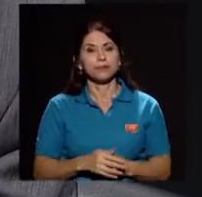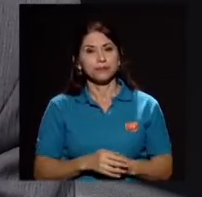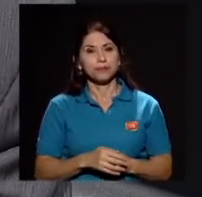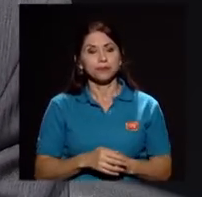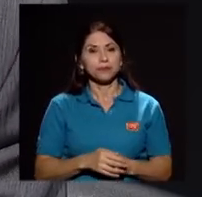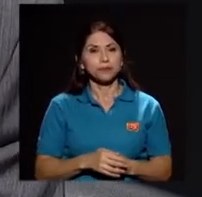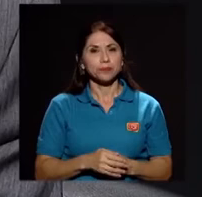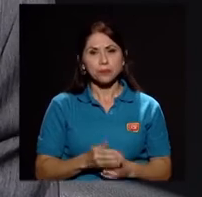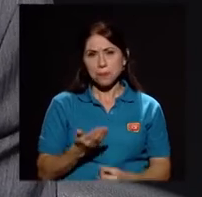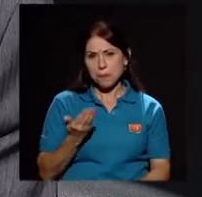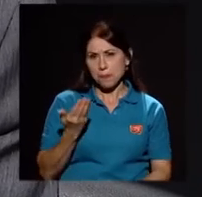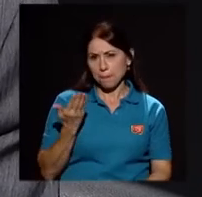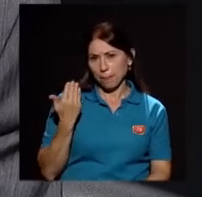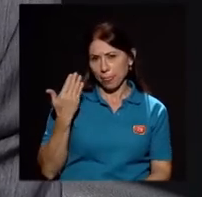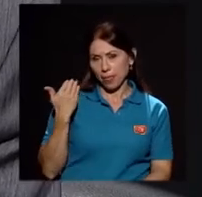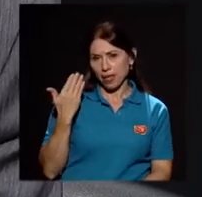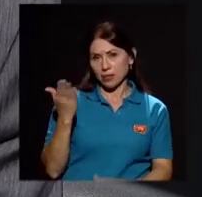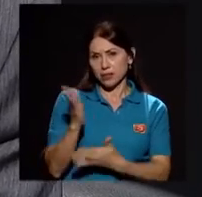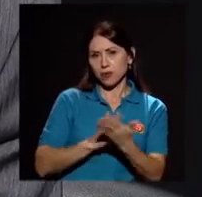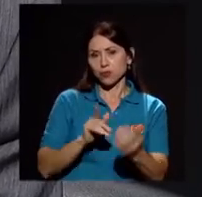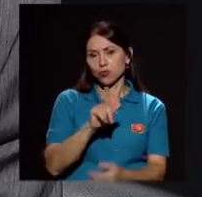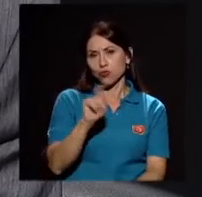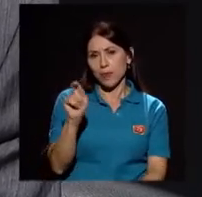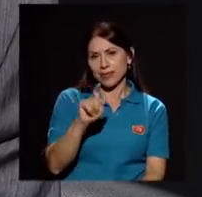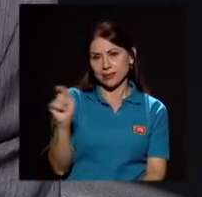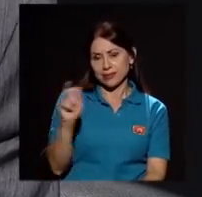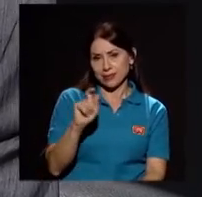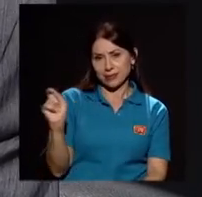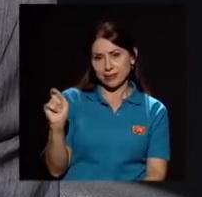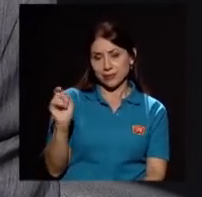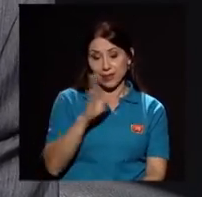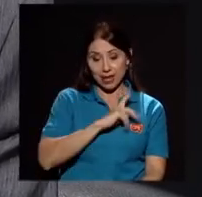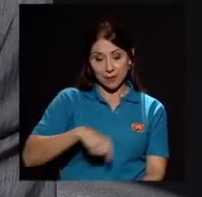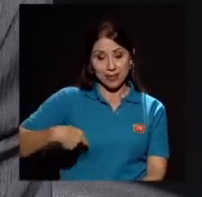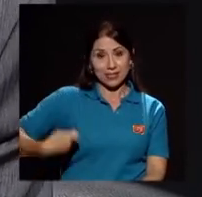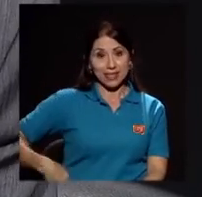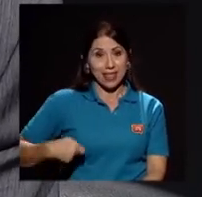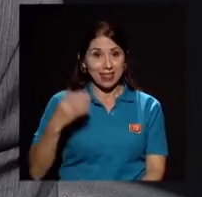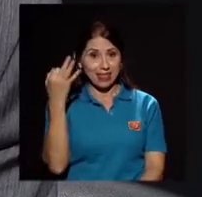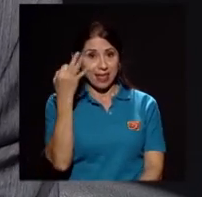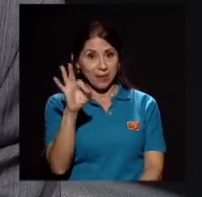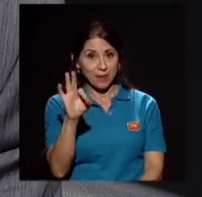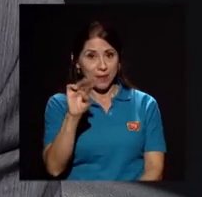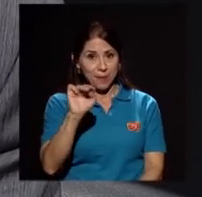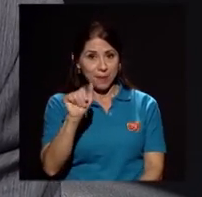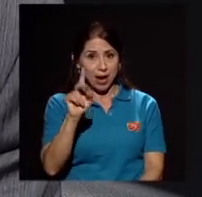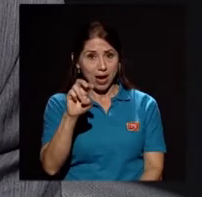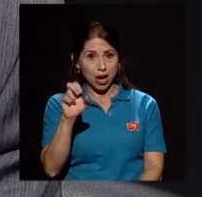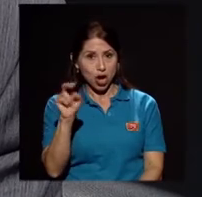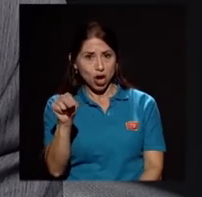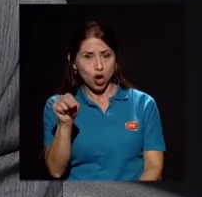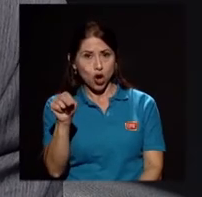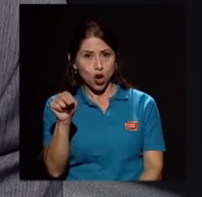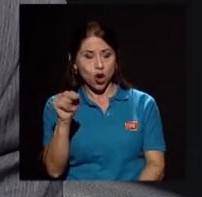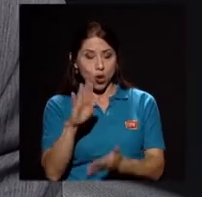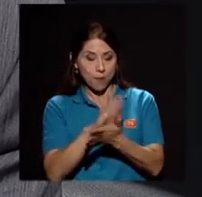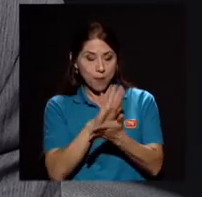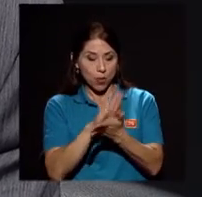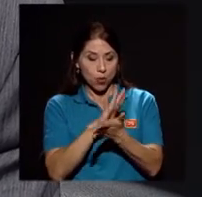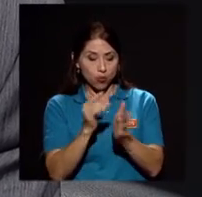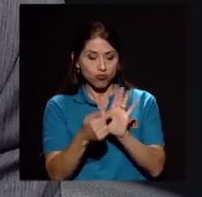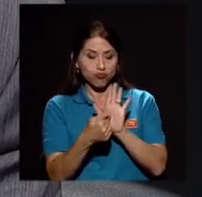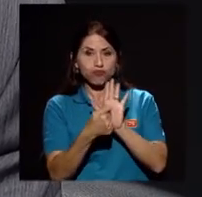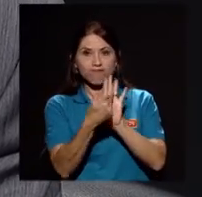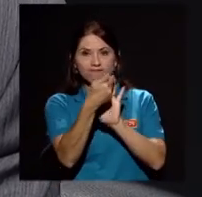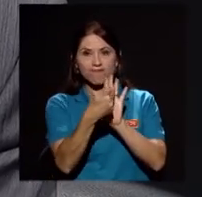hace algunos meses el presidente marco presentó un documento que